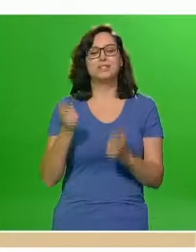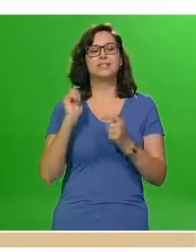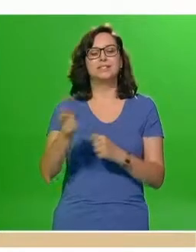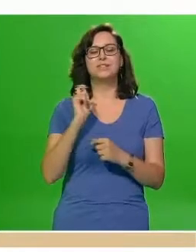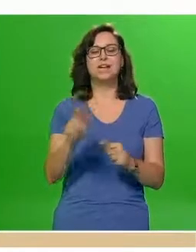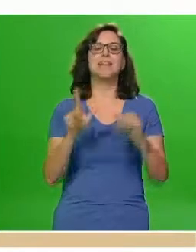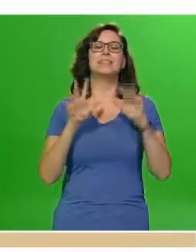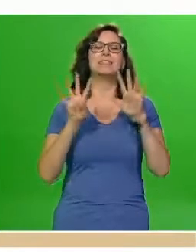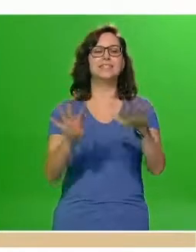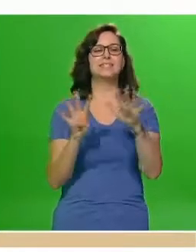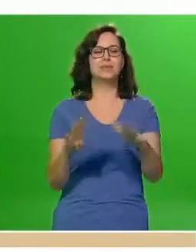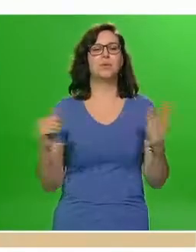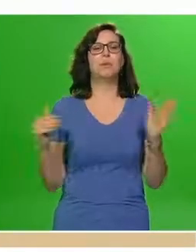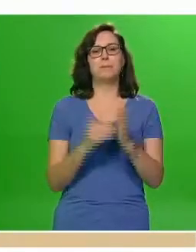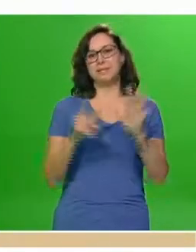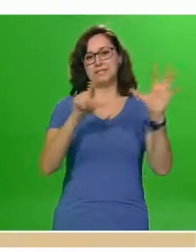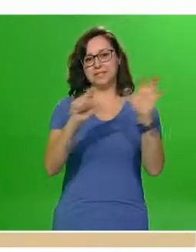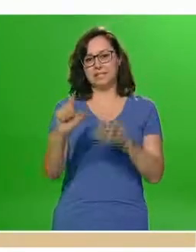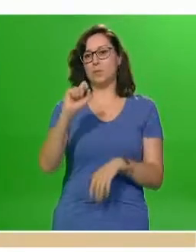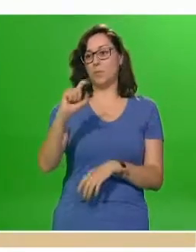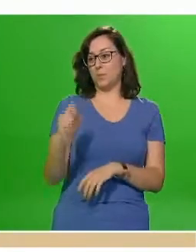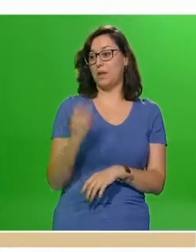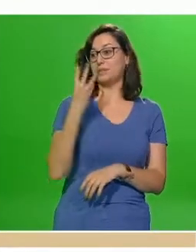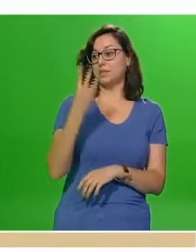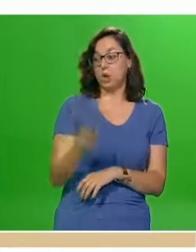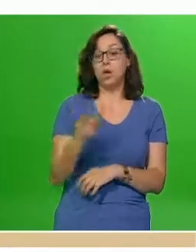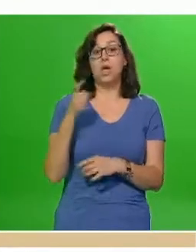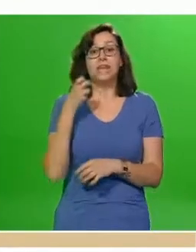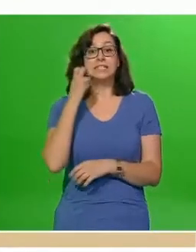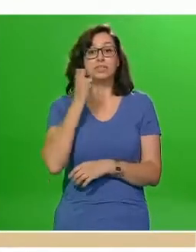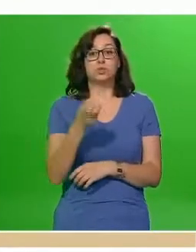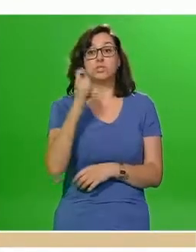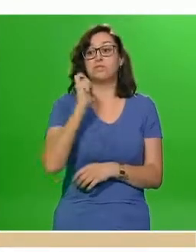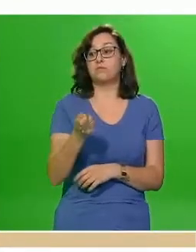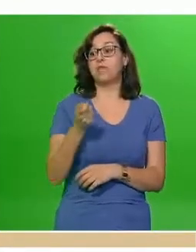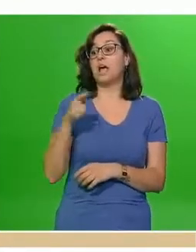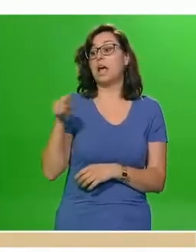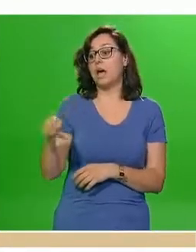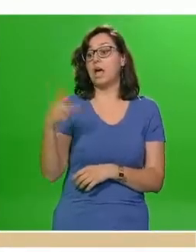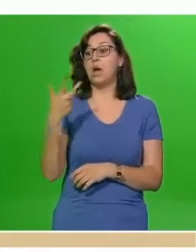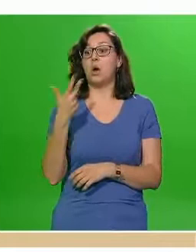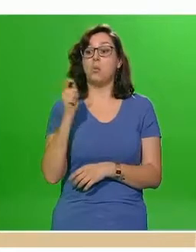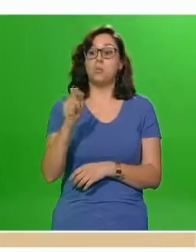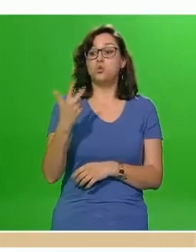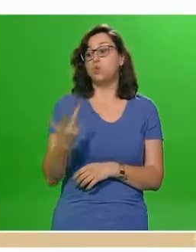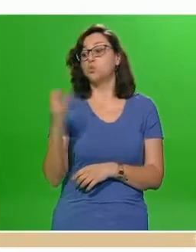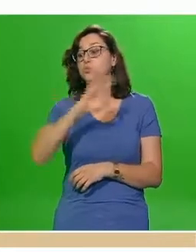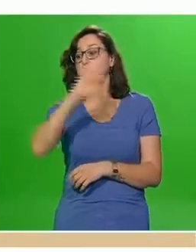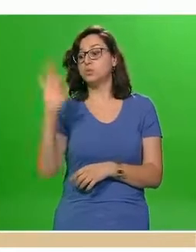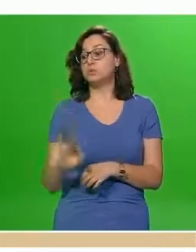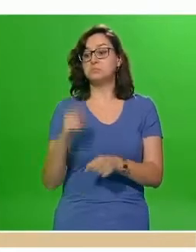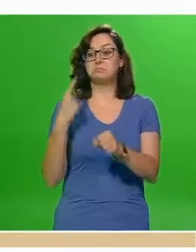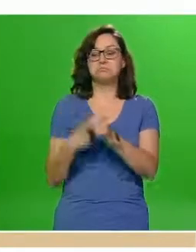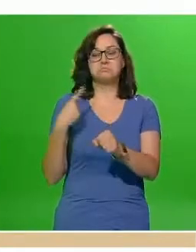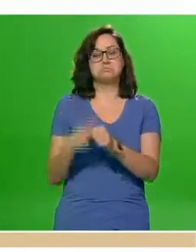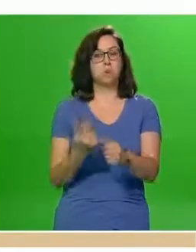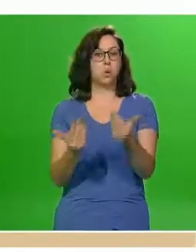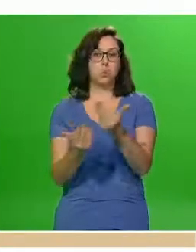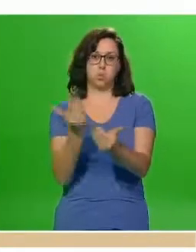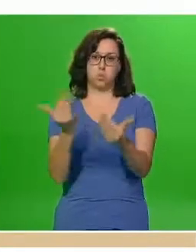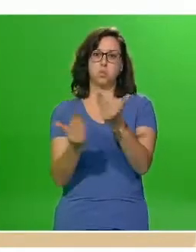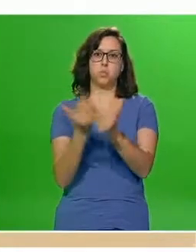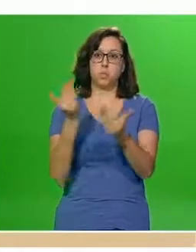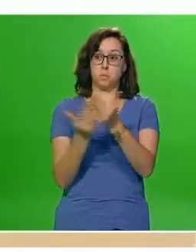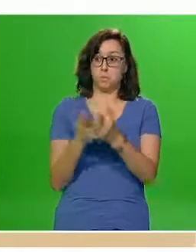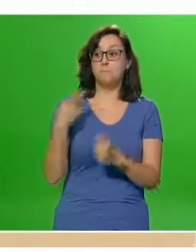19.722 casos, y este porcentaje de 0.8 de los porcentajes también muy bajos que hemos tenido y refleja realmente la fuerza